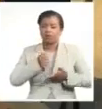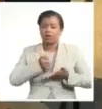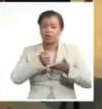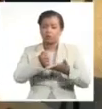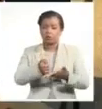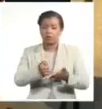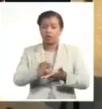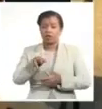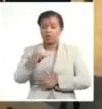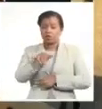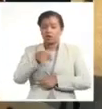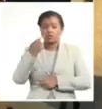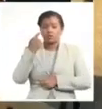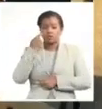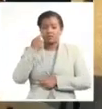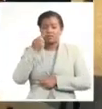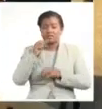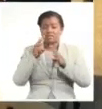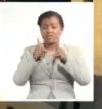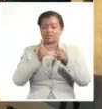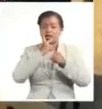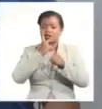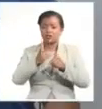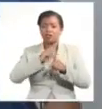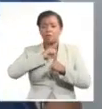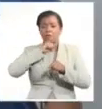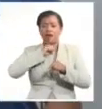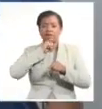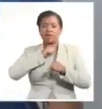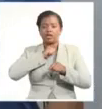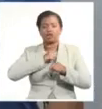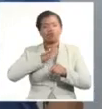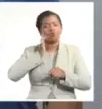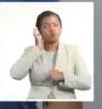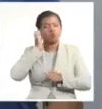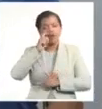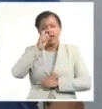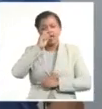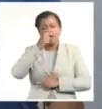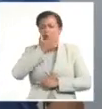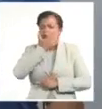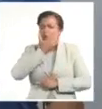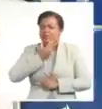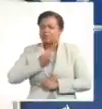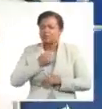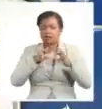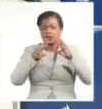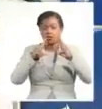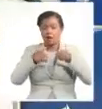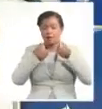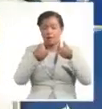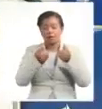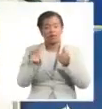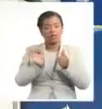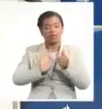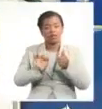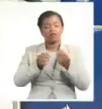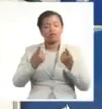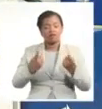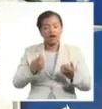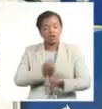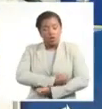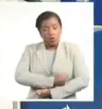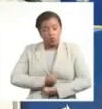los indicadores del programa de atención materno-infantil, con resultados que aún no son los esperados ni reflejan el esfuerzo de